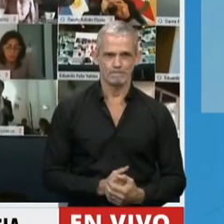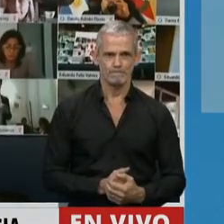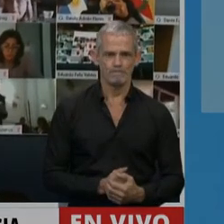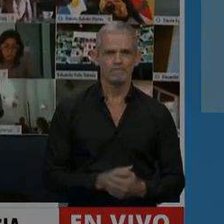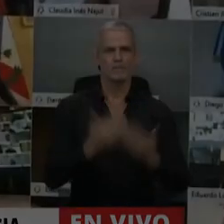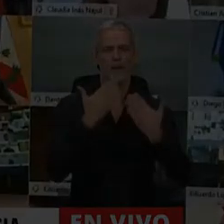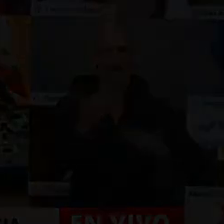Gracias, diputado.